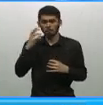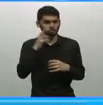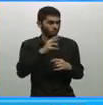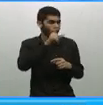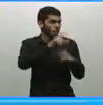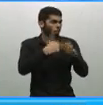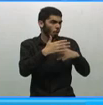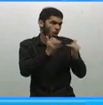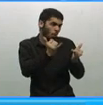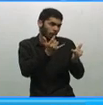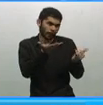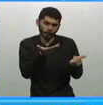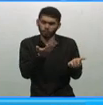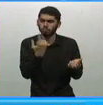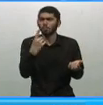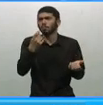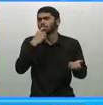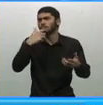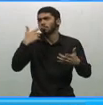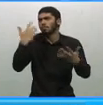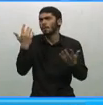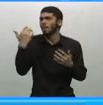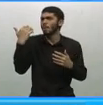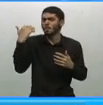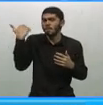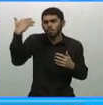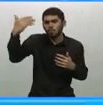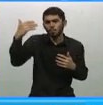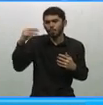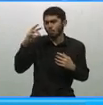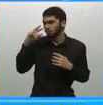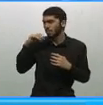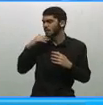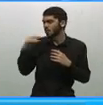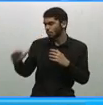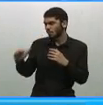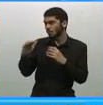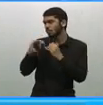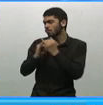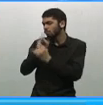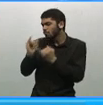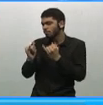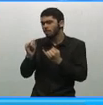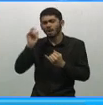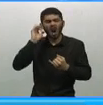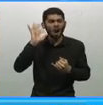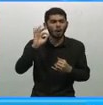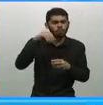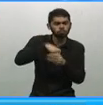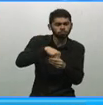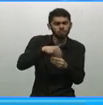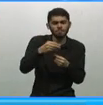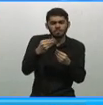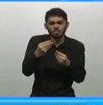joven pero si tuvieses que el día de mañana ya un poco más maduros tus hijos explicarle Quién fue Fernando gago en el fútbol argentino qu ha dado